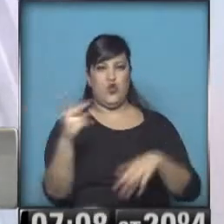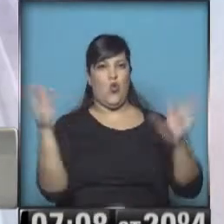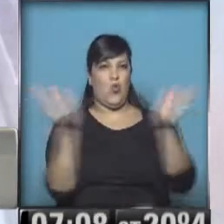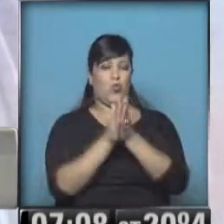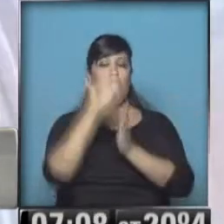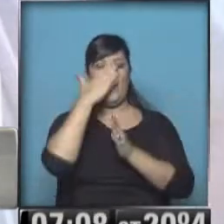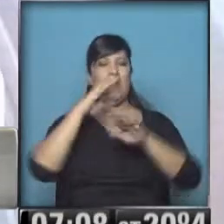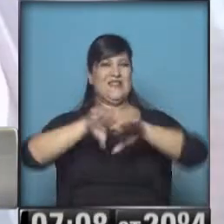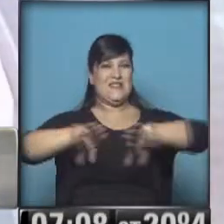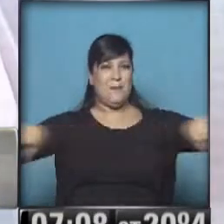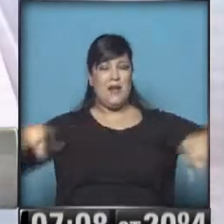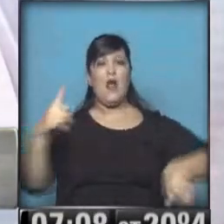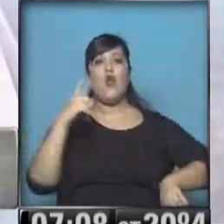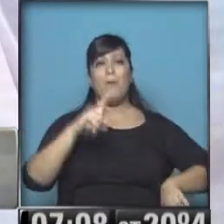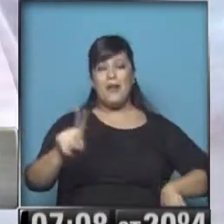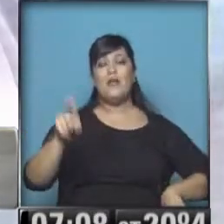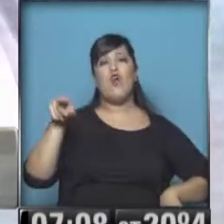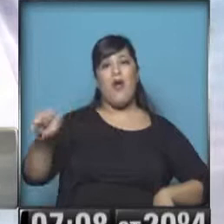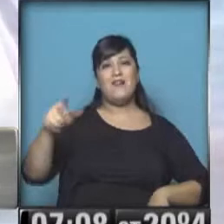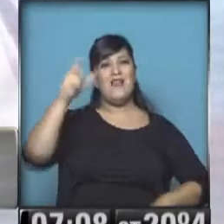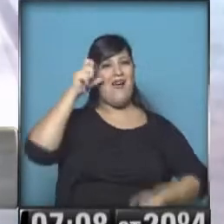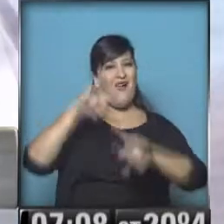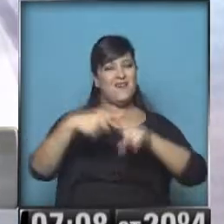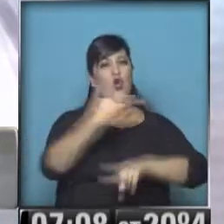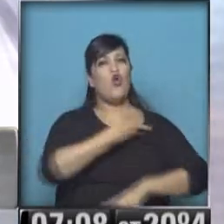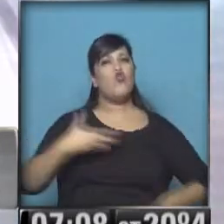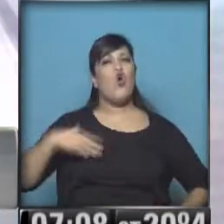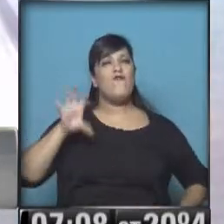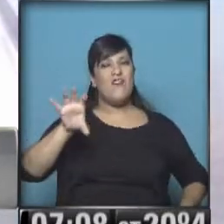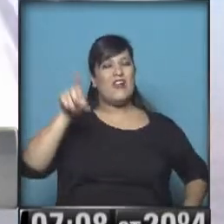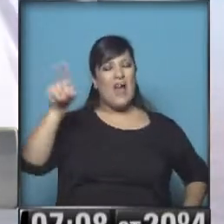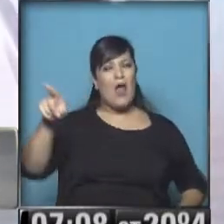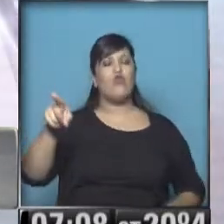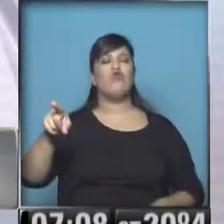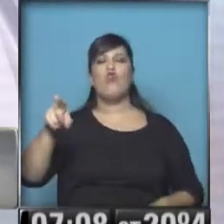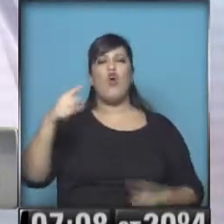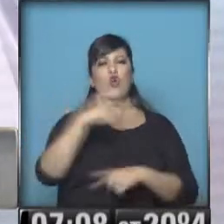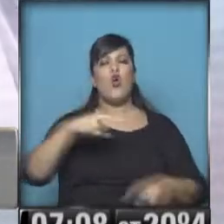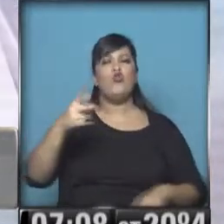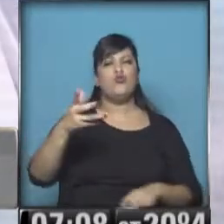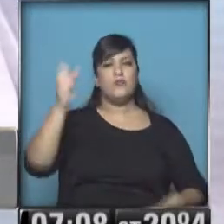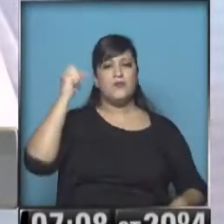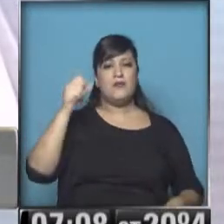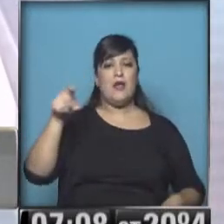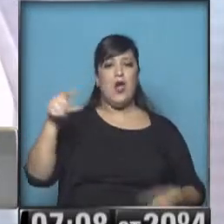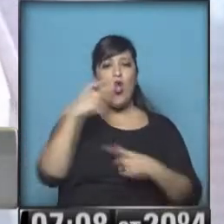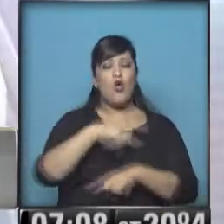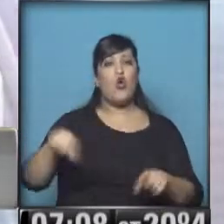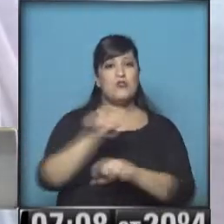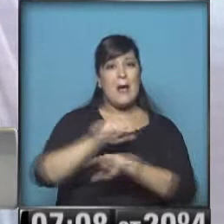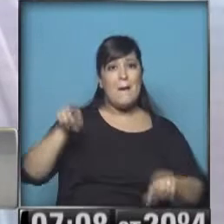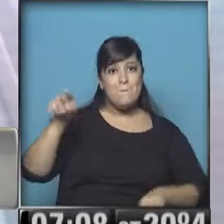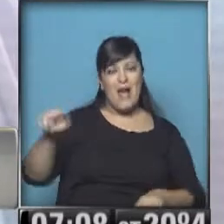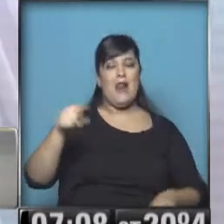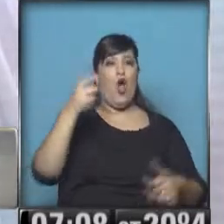del anterior gobernador y actual contrincante? Bueno, no hacer nada de lo que él hizo mal. Eso es lo que rescataba justamente